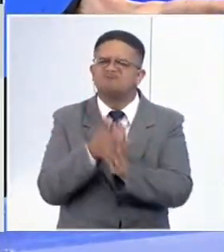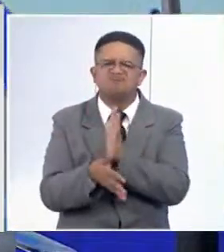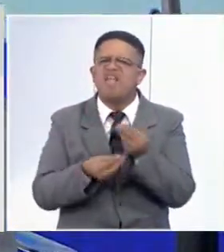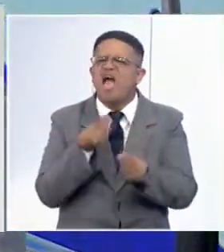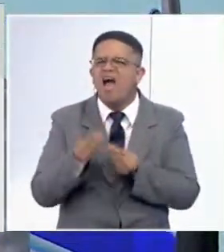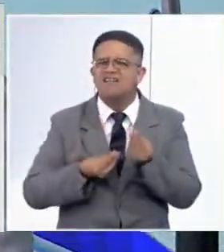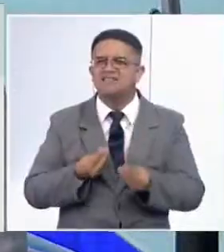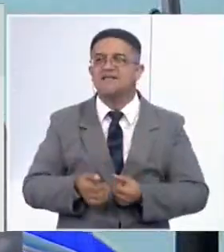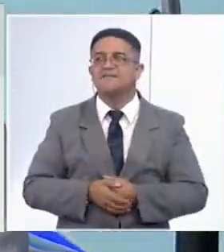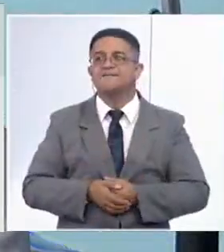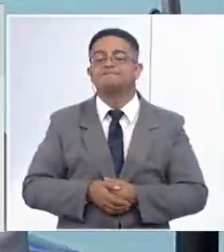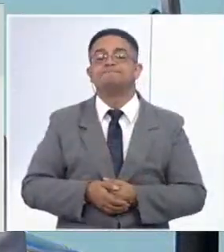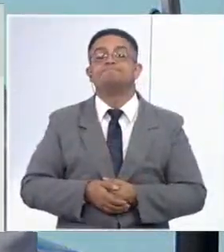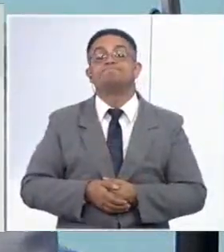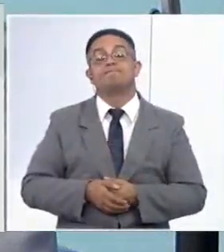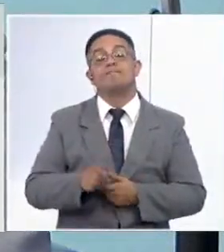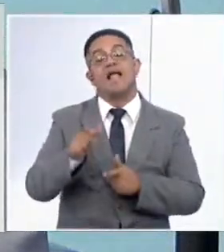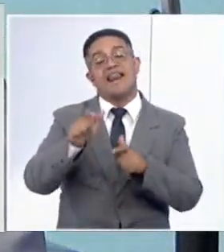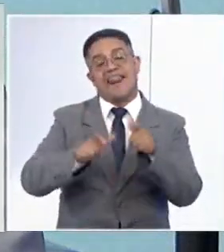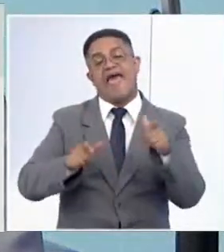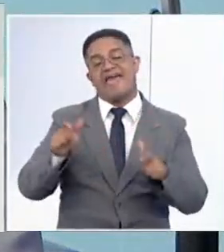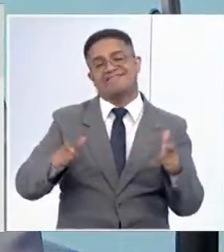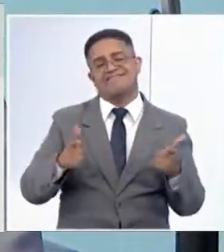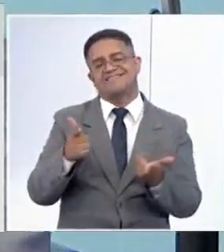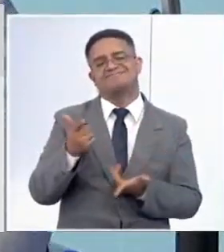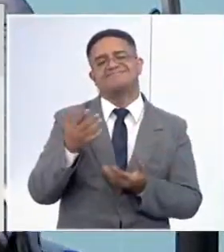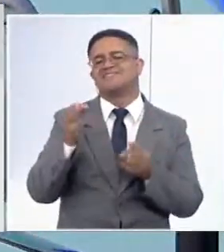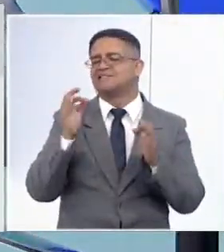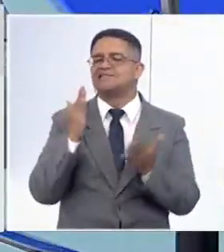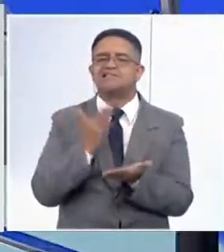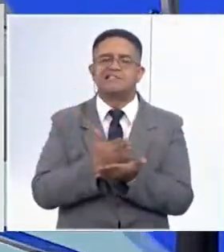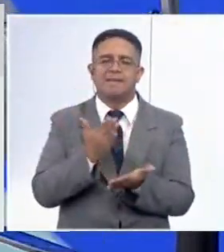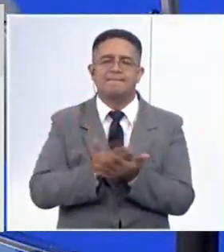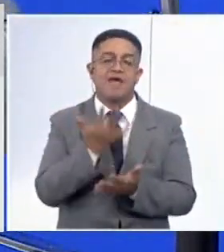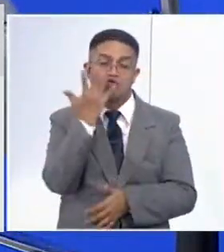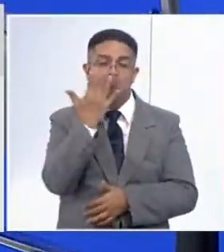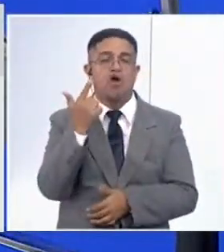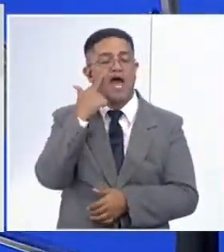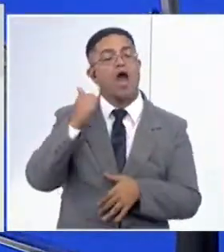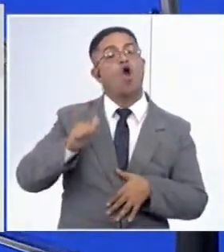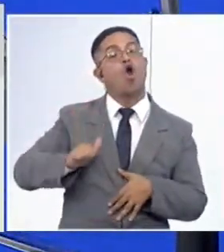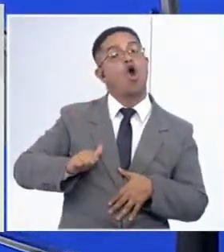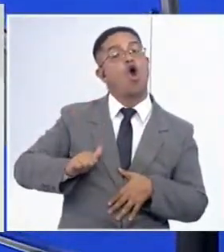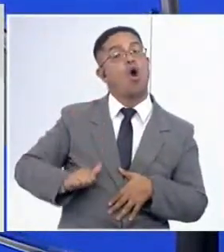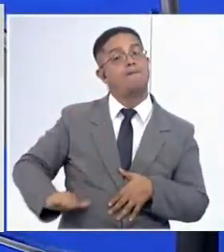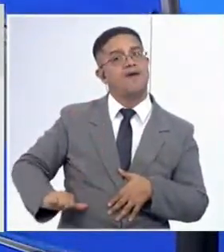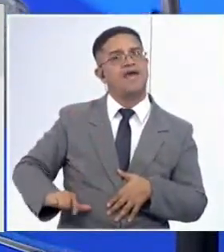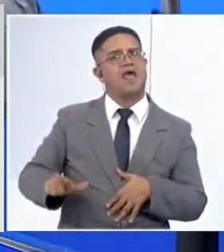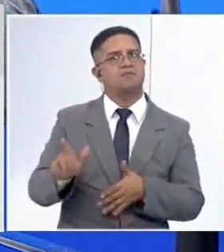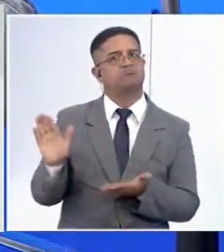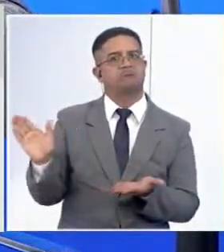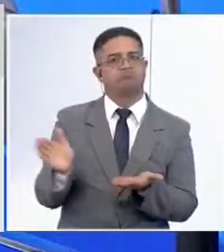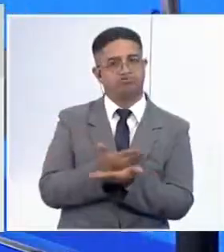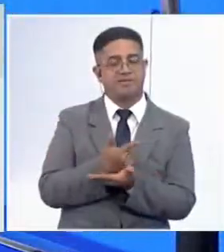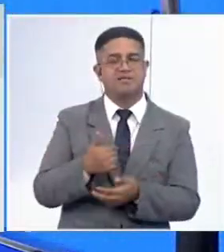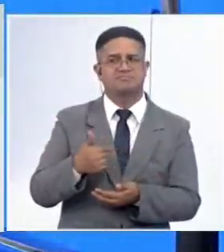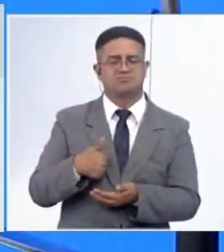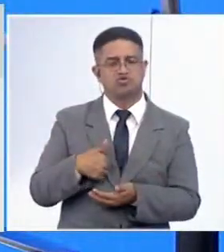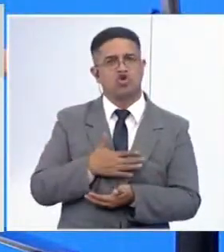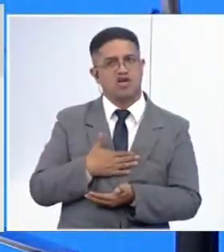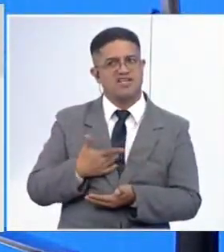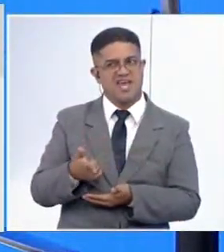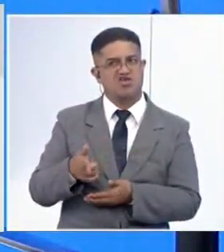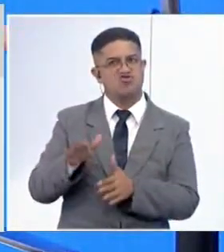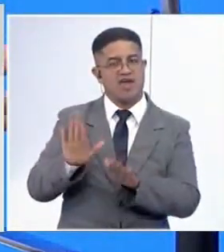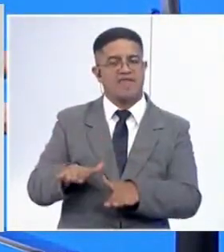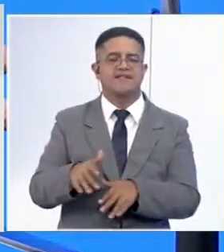ella? Fíjate, la gente siempre tiene esas dudas que no, me van a operar de la vesícula, es decir, una colelab, y yo quiero mi vesícula. Entonces,